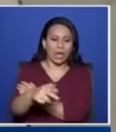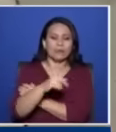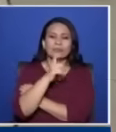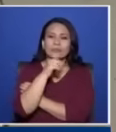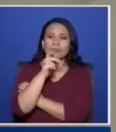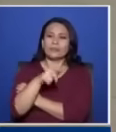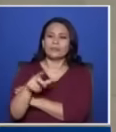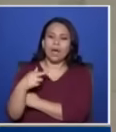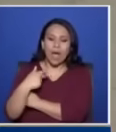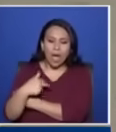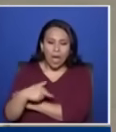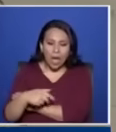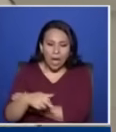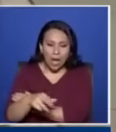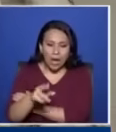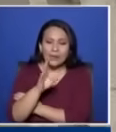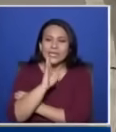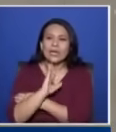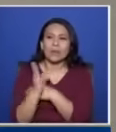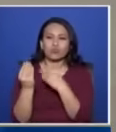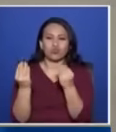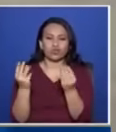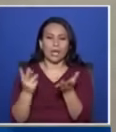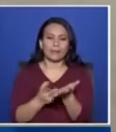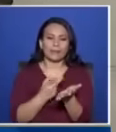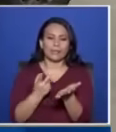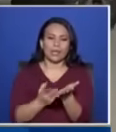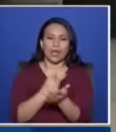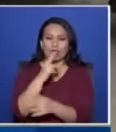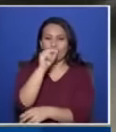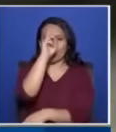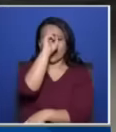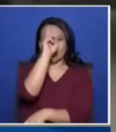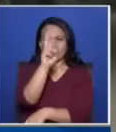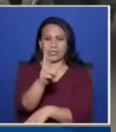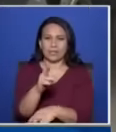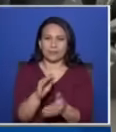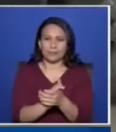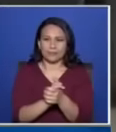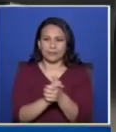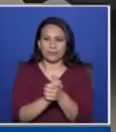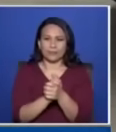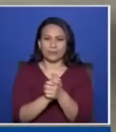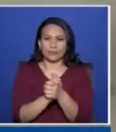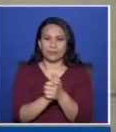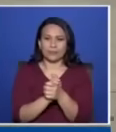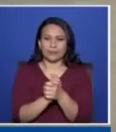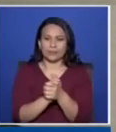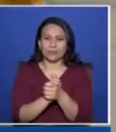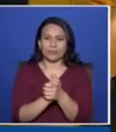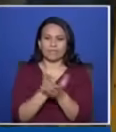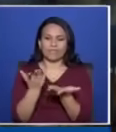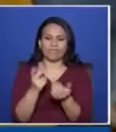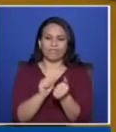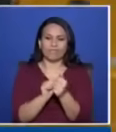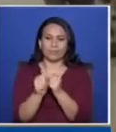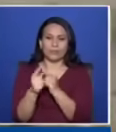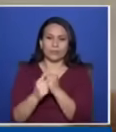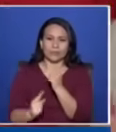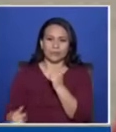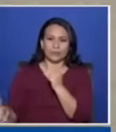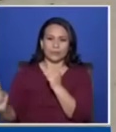obviamente no hay muchas veces un conductor que respete el paso de los demás y les permita pasar